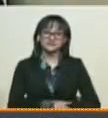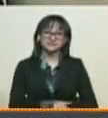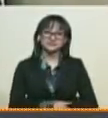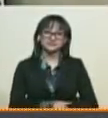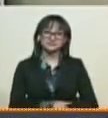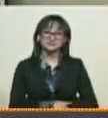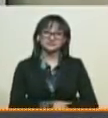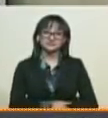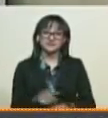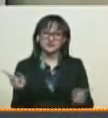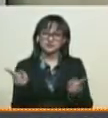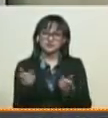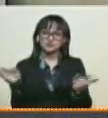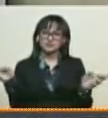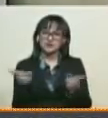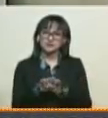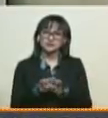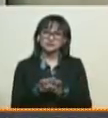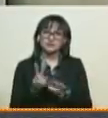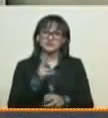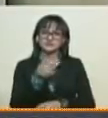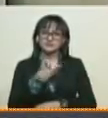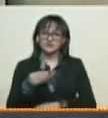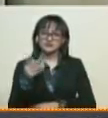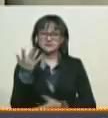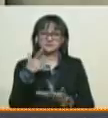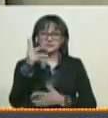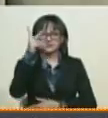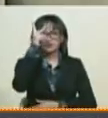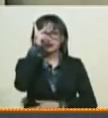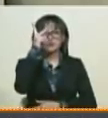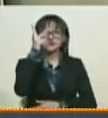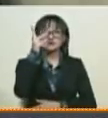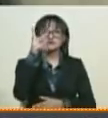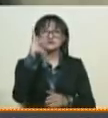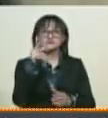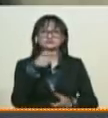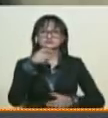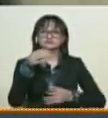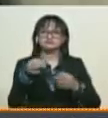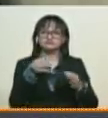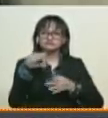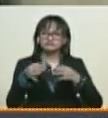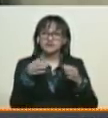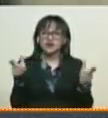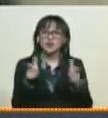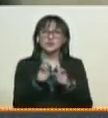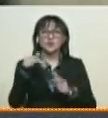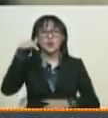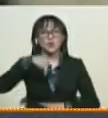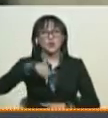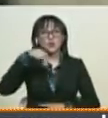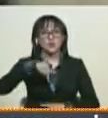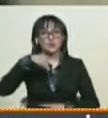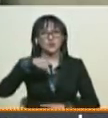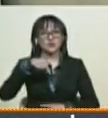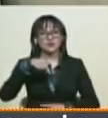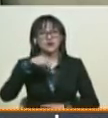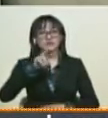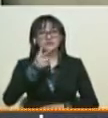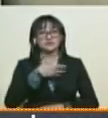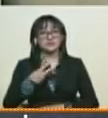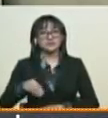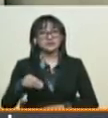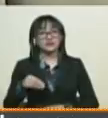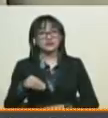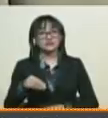Escuchaban entonces las palabras del vicepresidente ejecutivo de la República, Tarek El Aissami, dando parte de esta reunión ministerial que sostuvieron el día de hoy acá en la sede de la